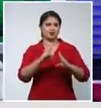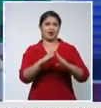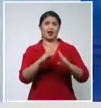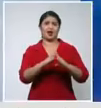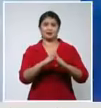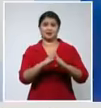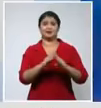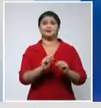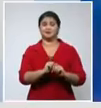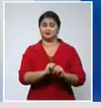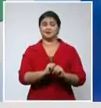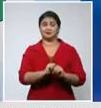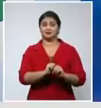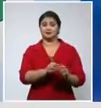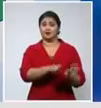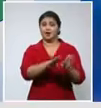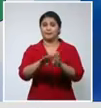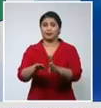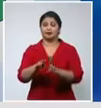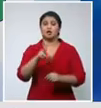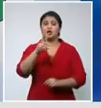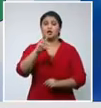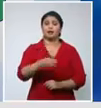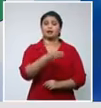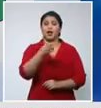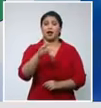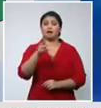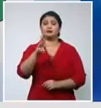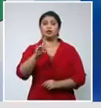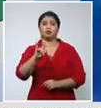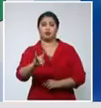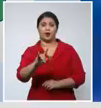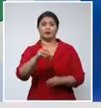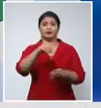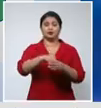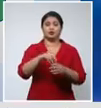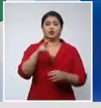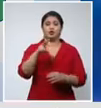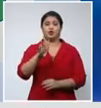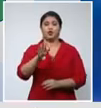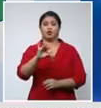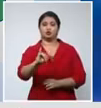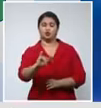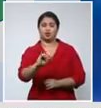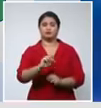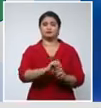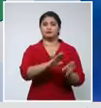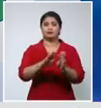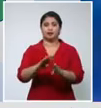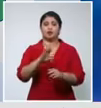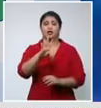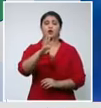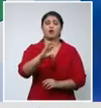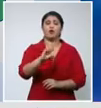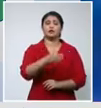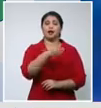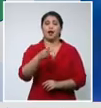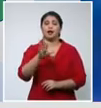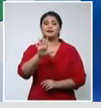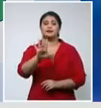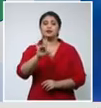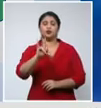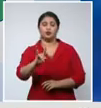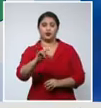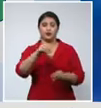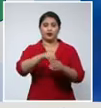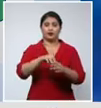39 años, 246. De 40 a 59, 264. Y del grupo